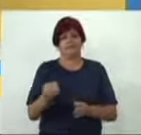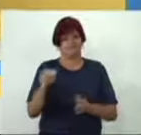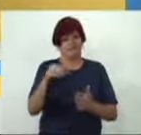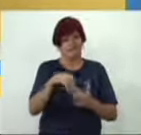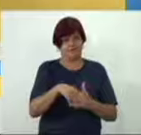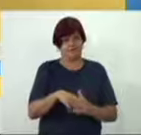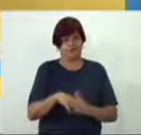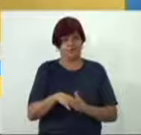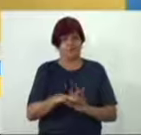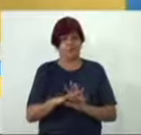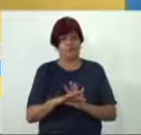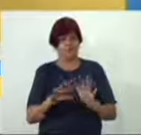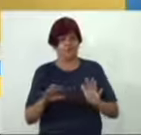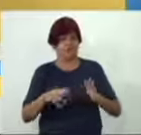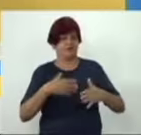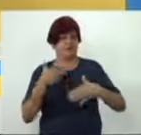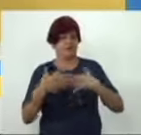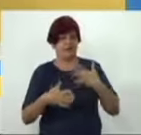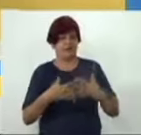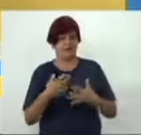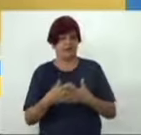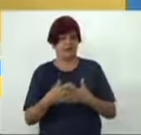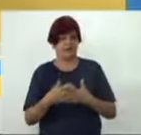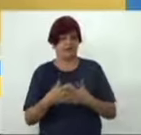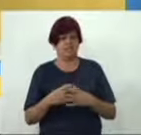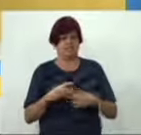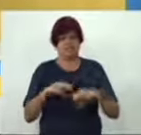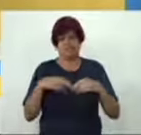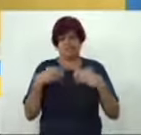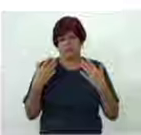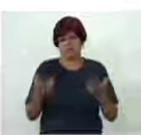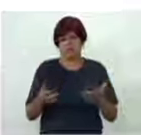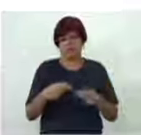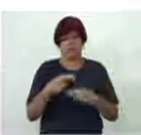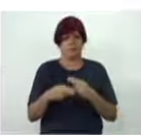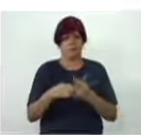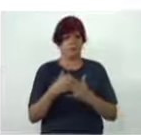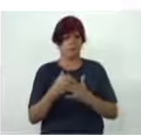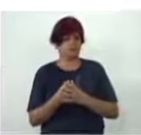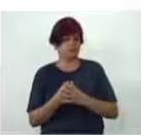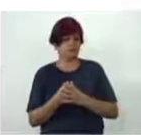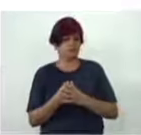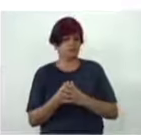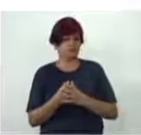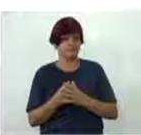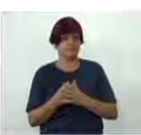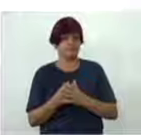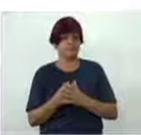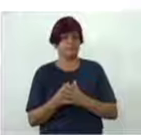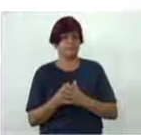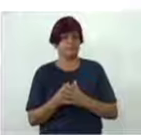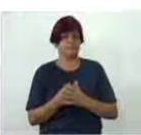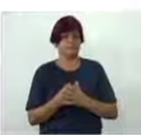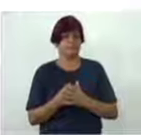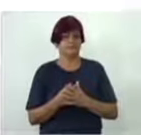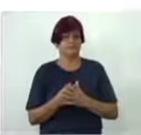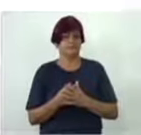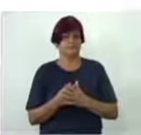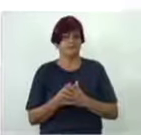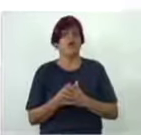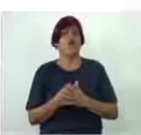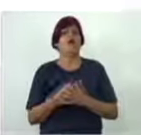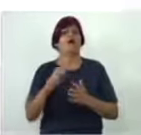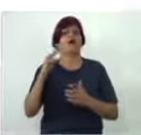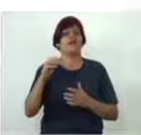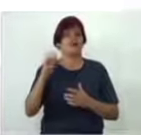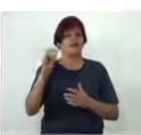adentrándonos ya en lo que es la actividad, las acciones de la actividad, vamos a partir entonces de la motivación,